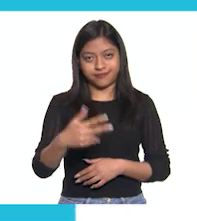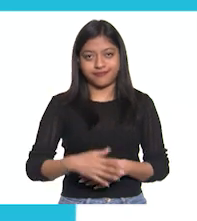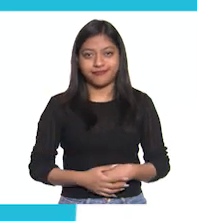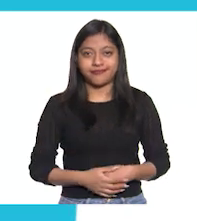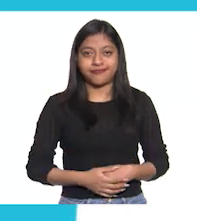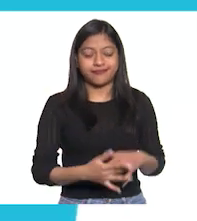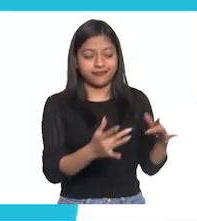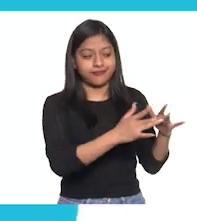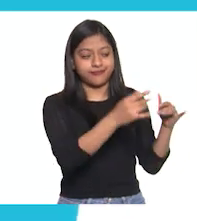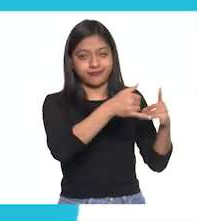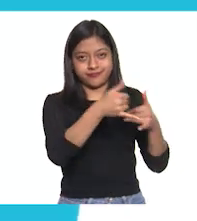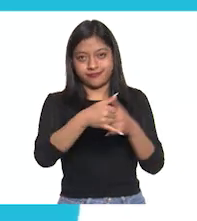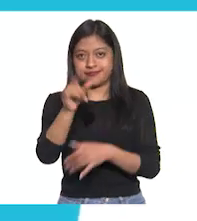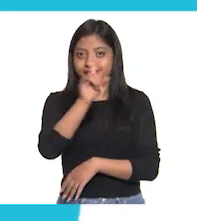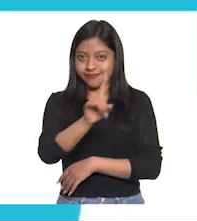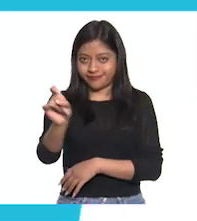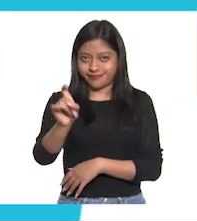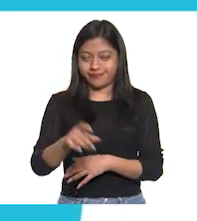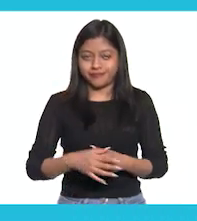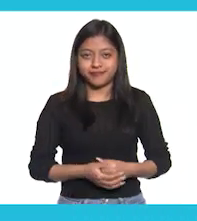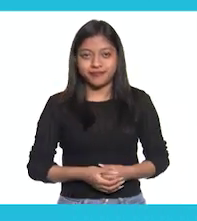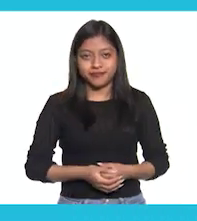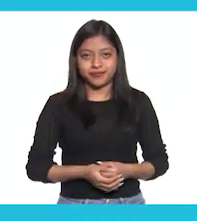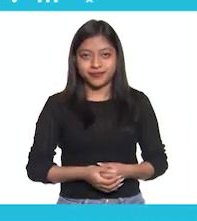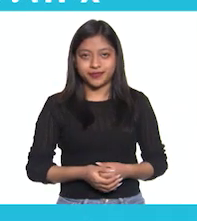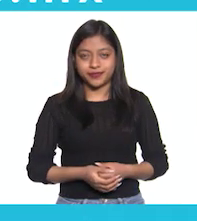5541-7204-13. 100 líneas.